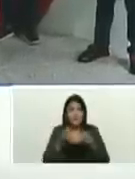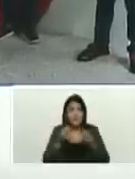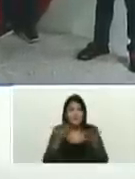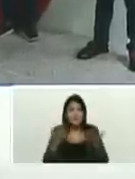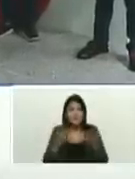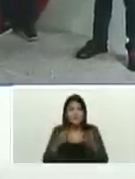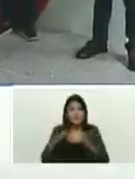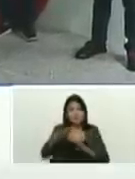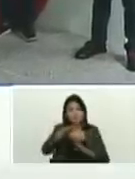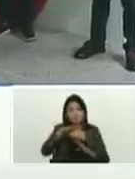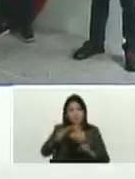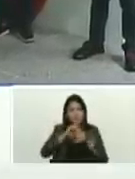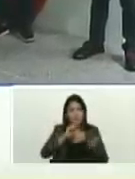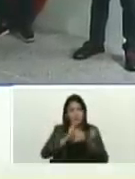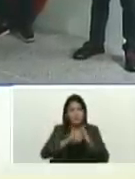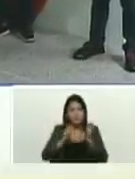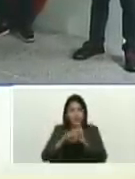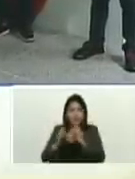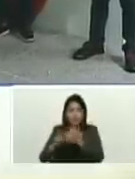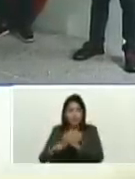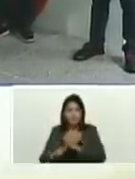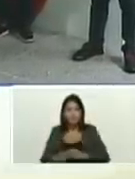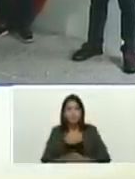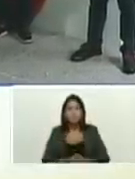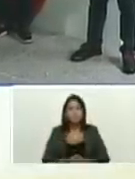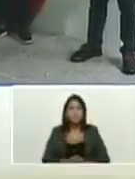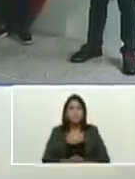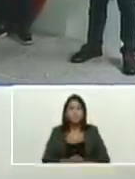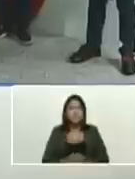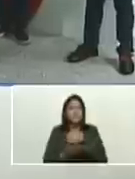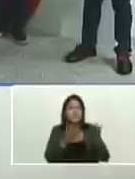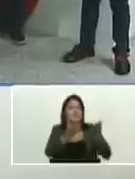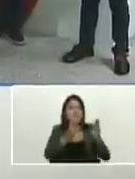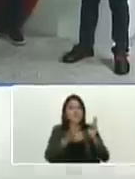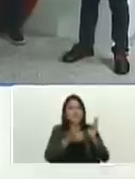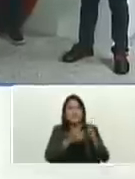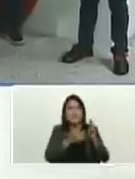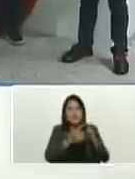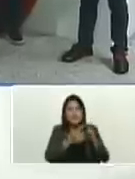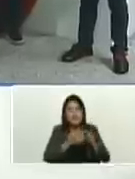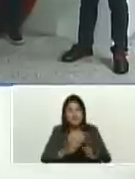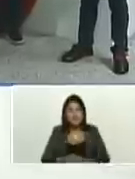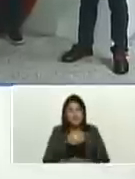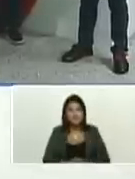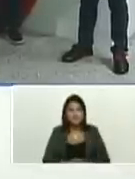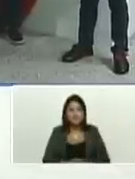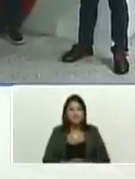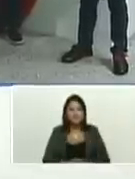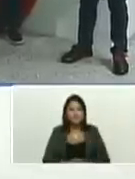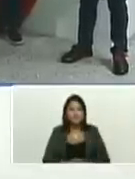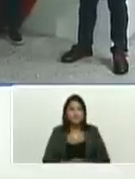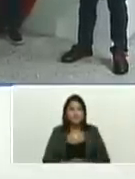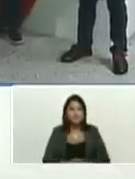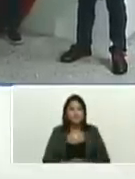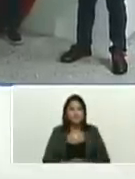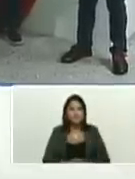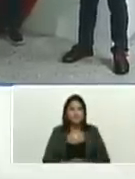futuro. Qué bueno. Táchira, Táchira, Táchira. Por mi sangre corre